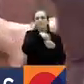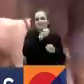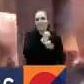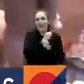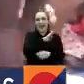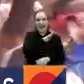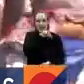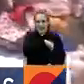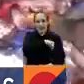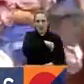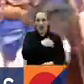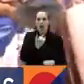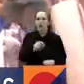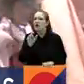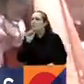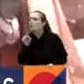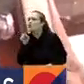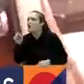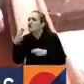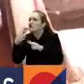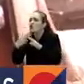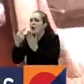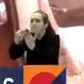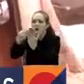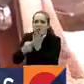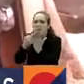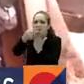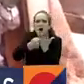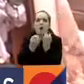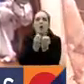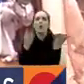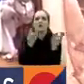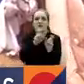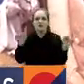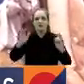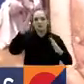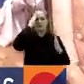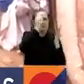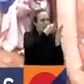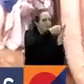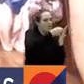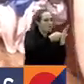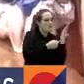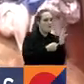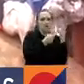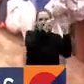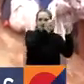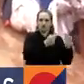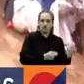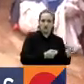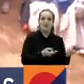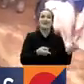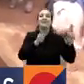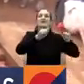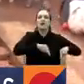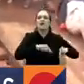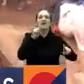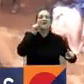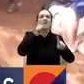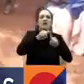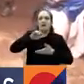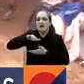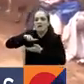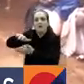adelantando nuevamente un censo para determinar con exactitud las personas que resultaron afectadas. También para hacer entregas de